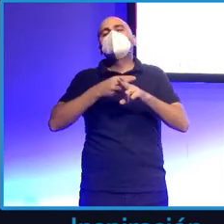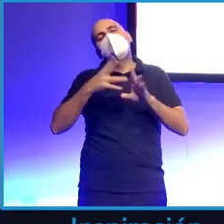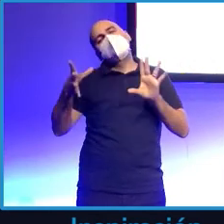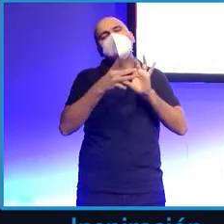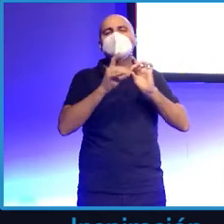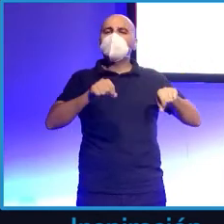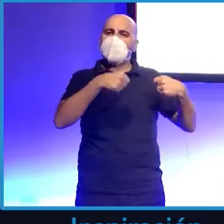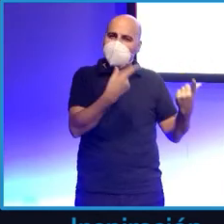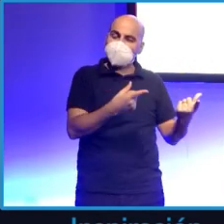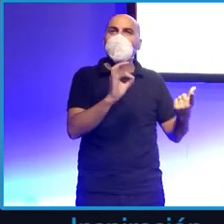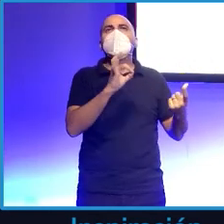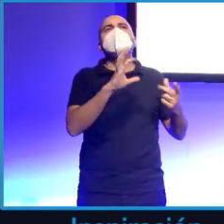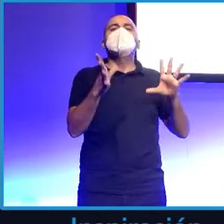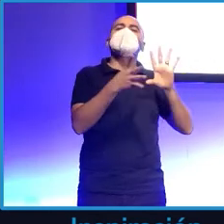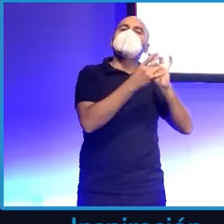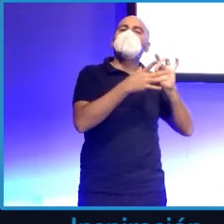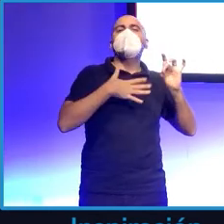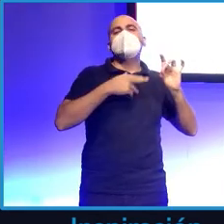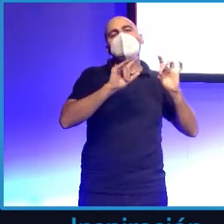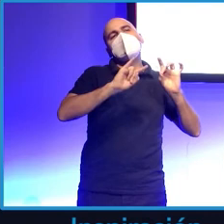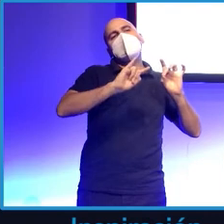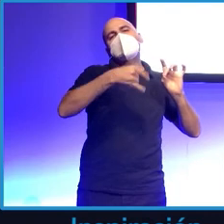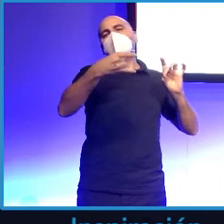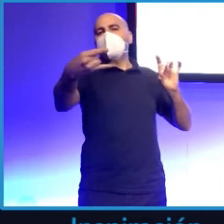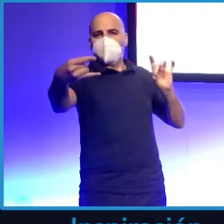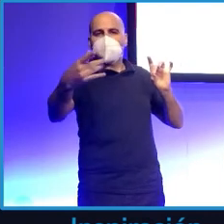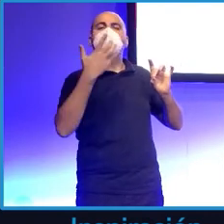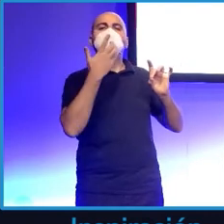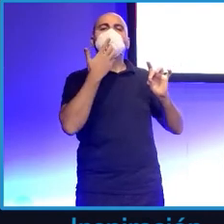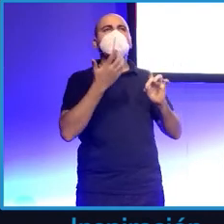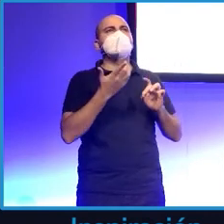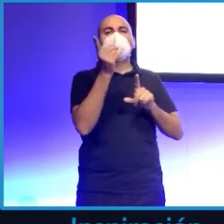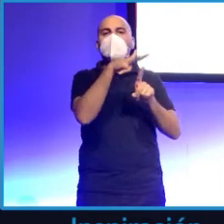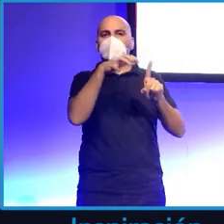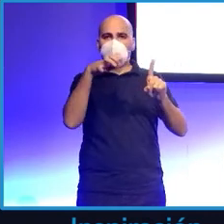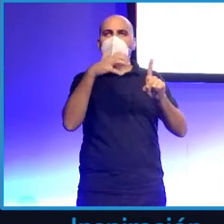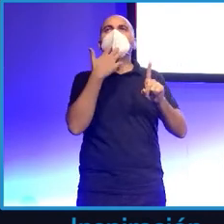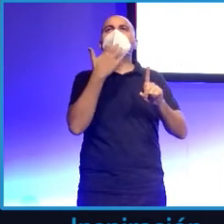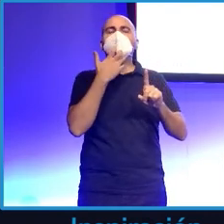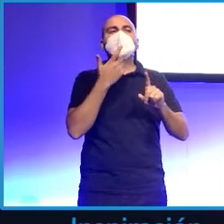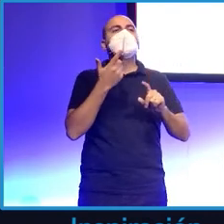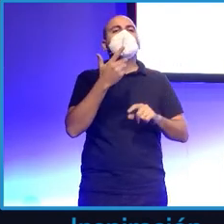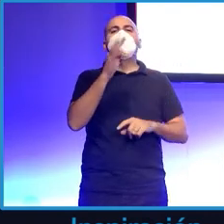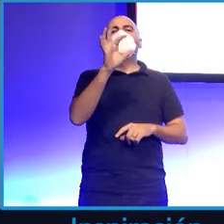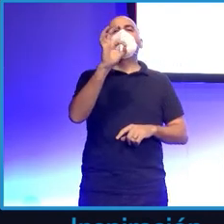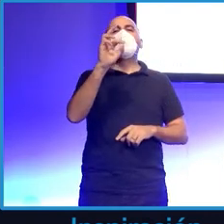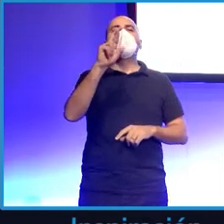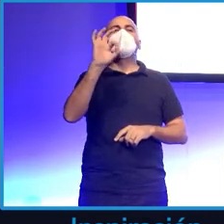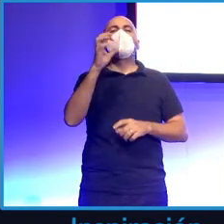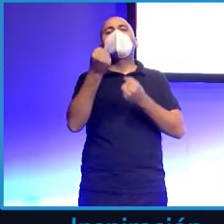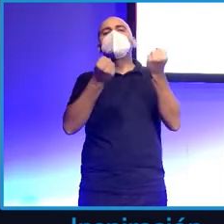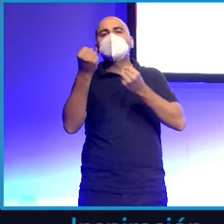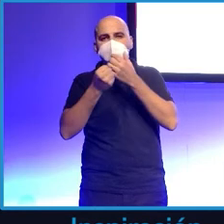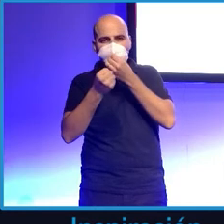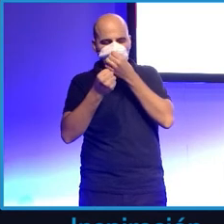replicables es decir un link en un foro un link como aquí el ejemplo forocoches el foro cofrade es de alguna de estas